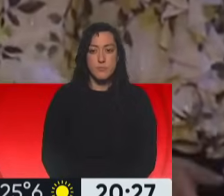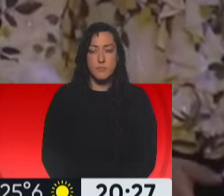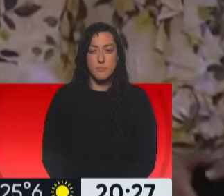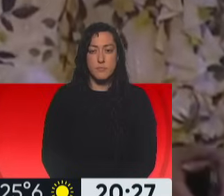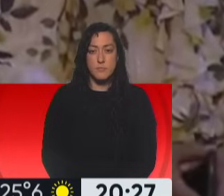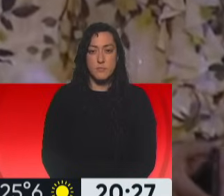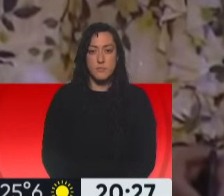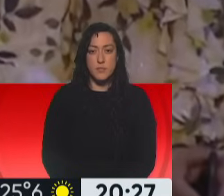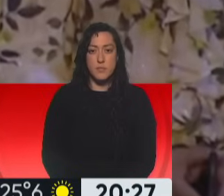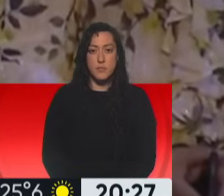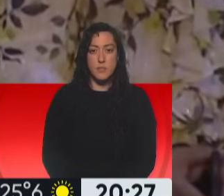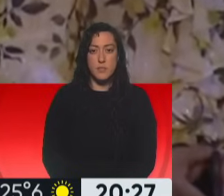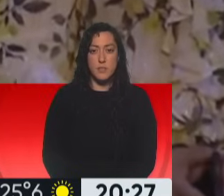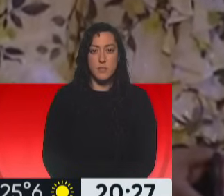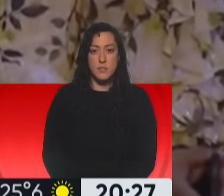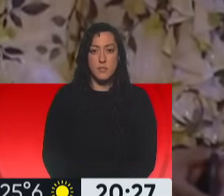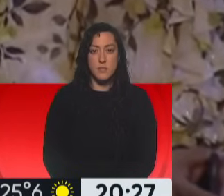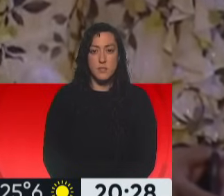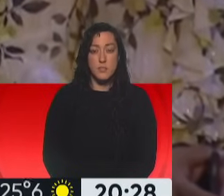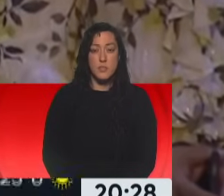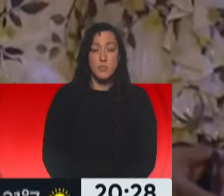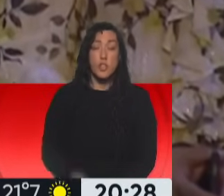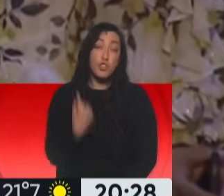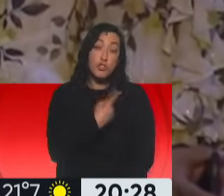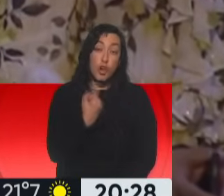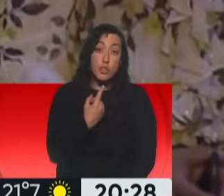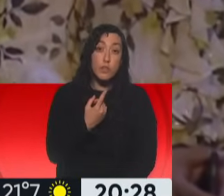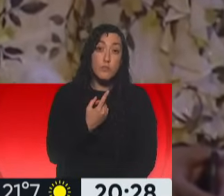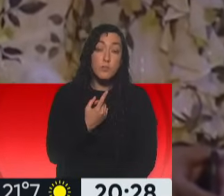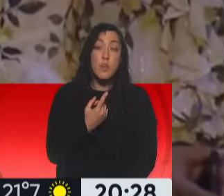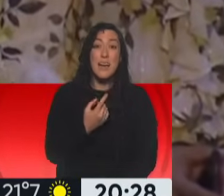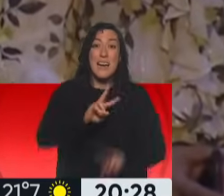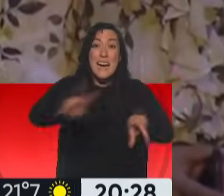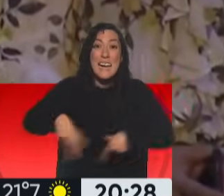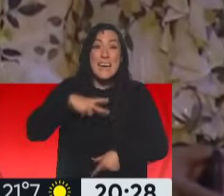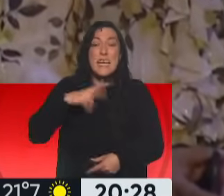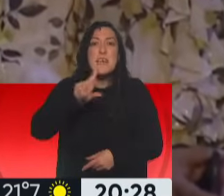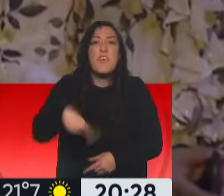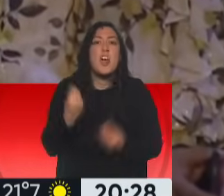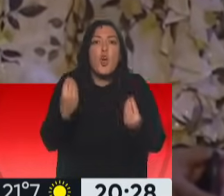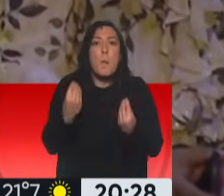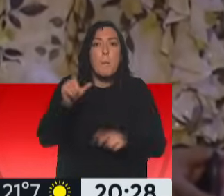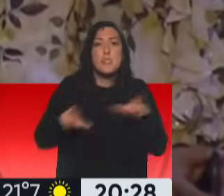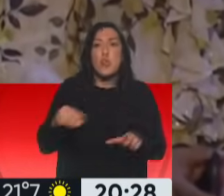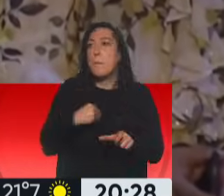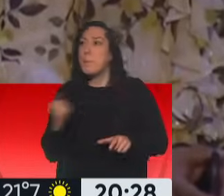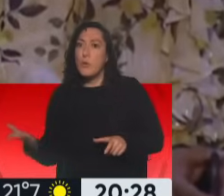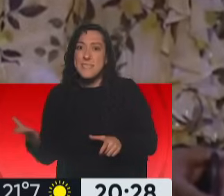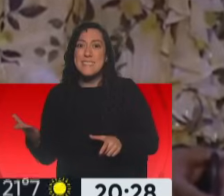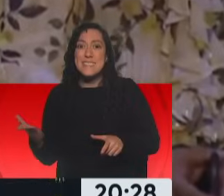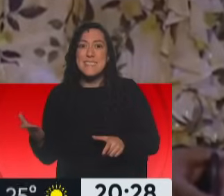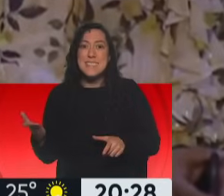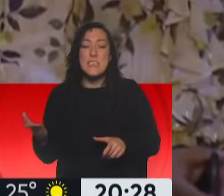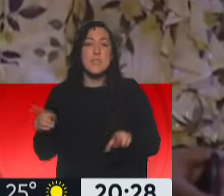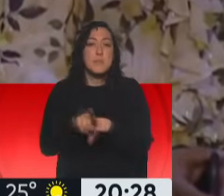Y también sabemos que no hay nada mejor para generar riqueza que despojar a los bonaerenses productivos de las